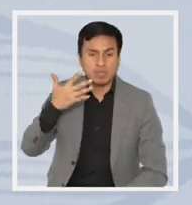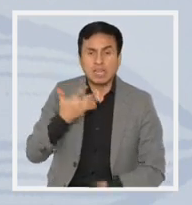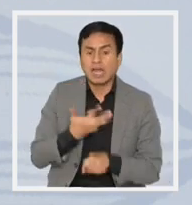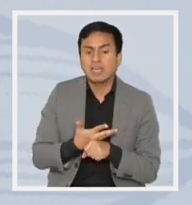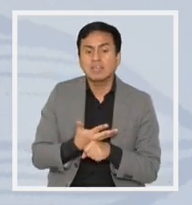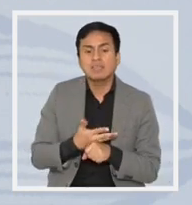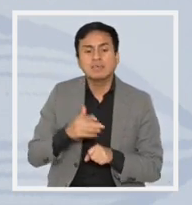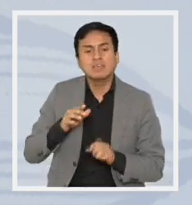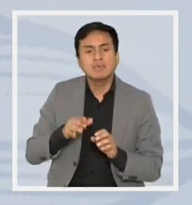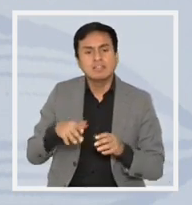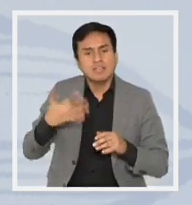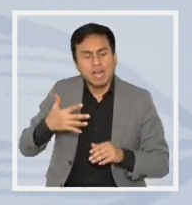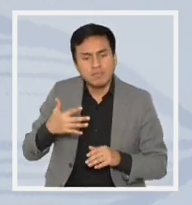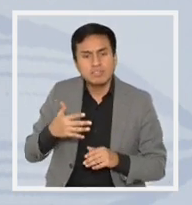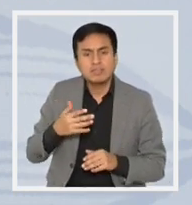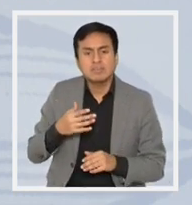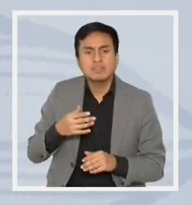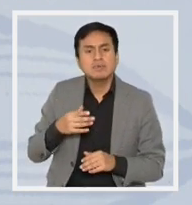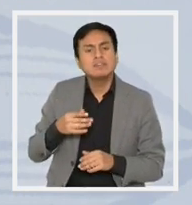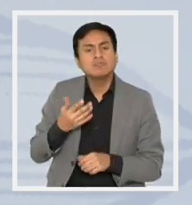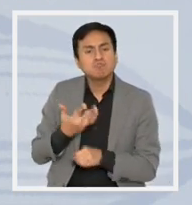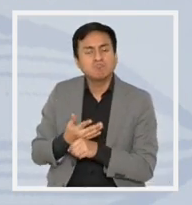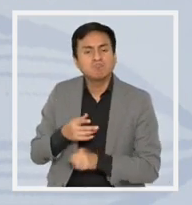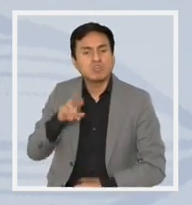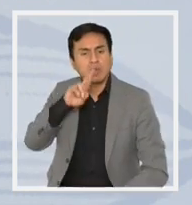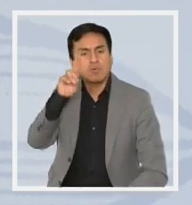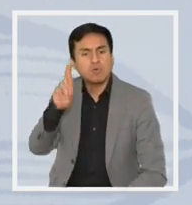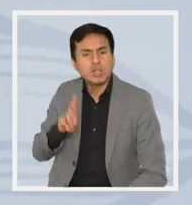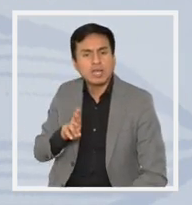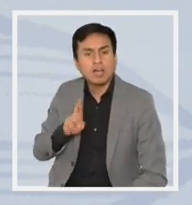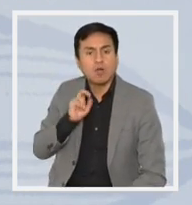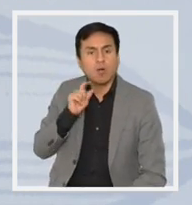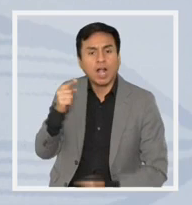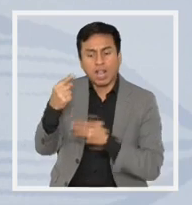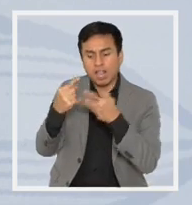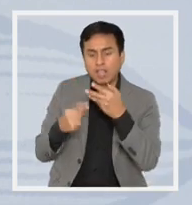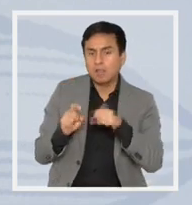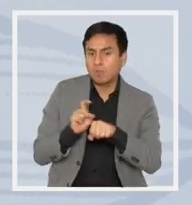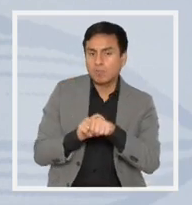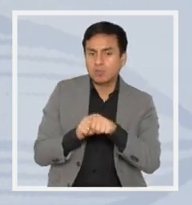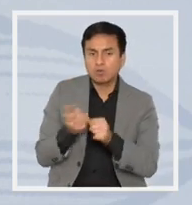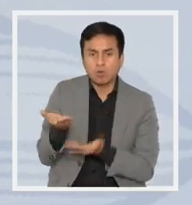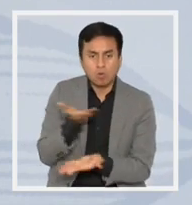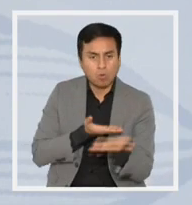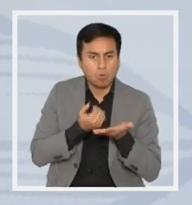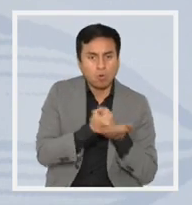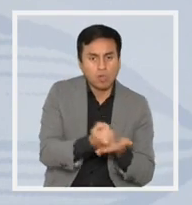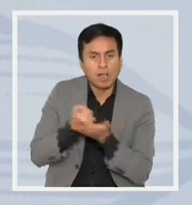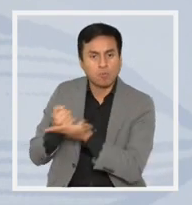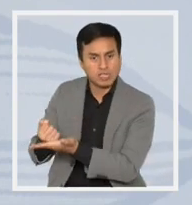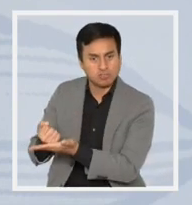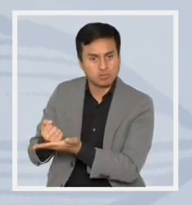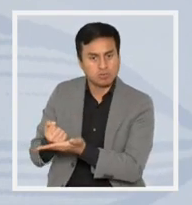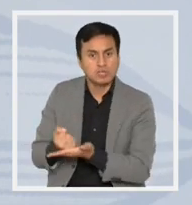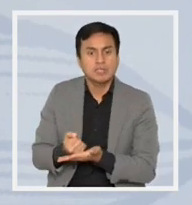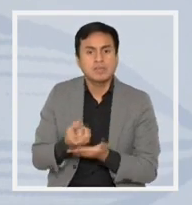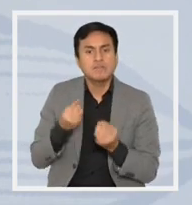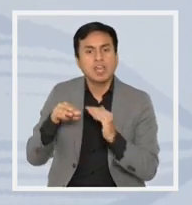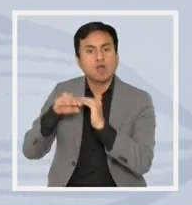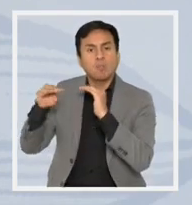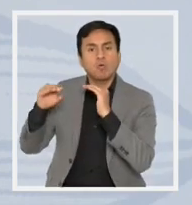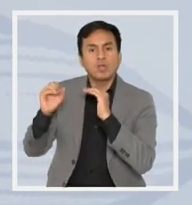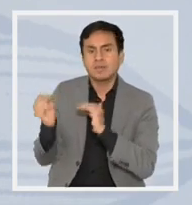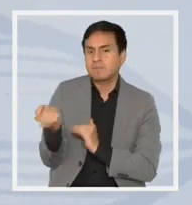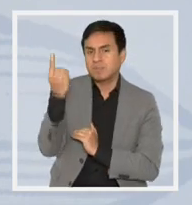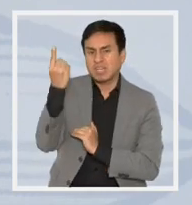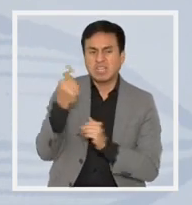fundamentales, claves en la existencia de la República, que son aquellos momentos de colaboración y en donde el bien común